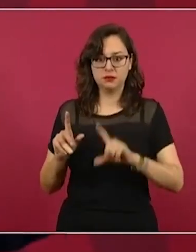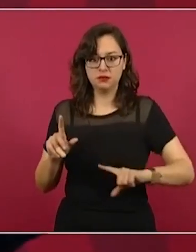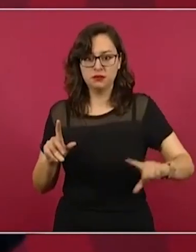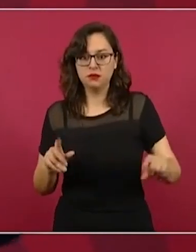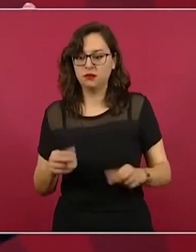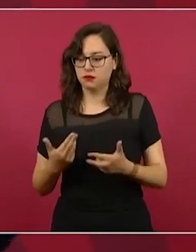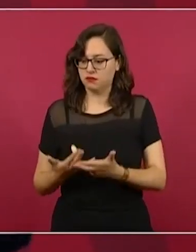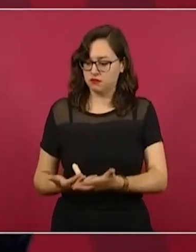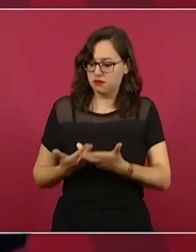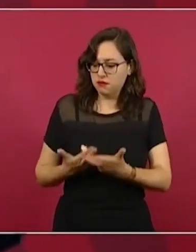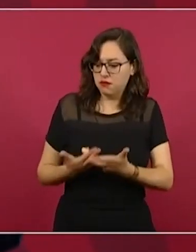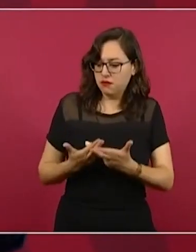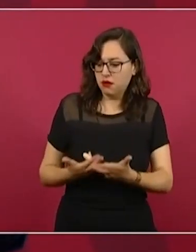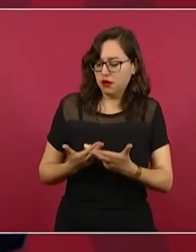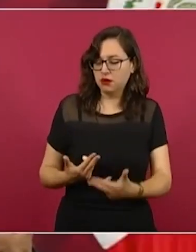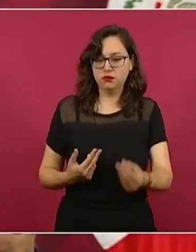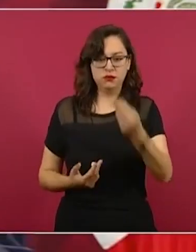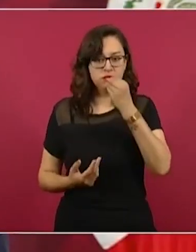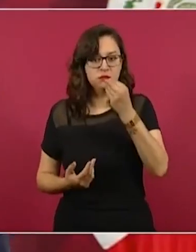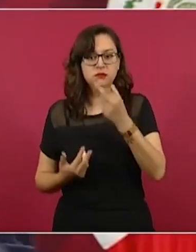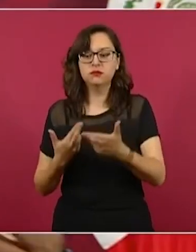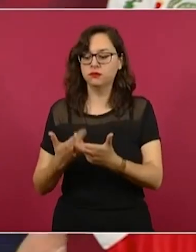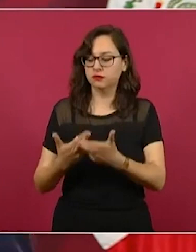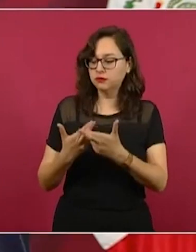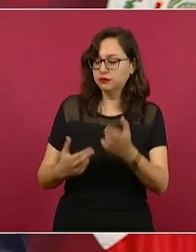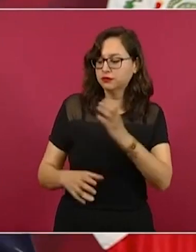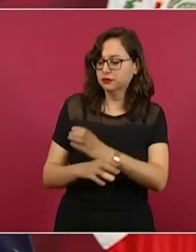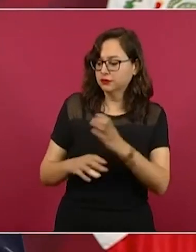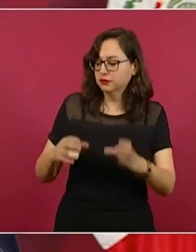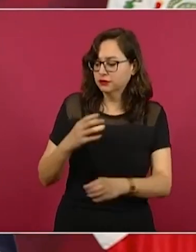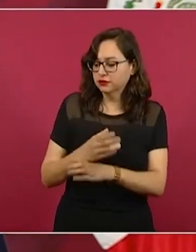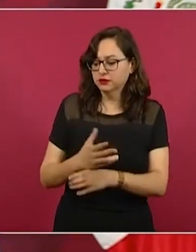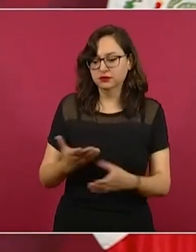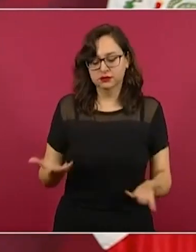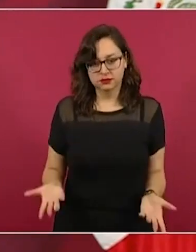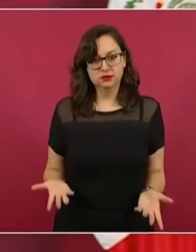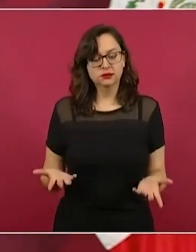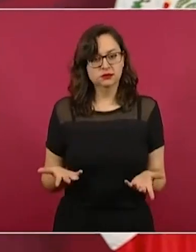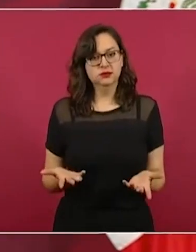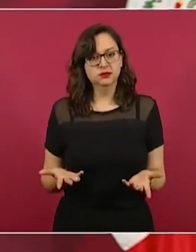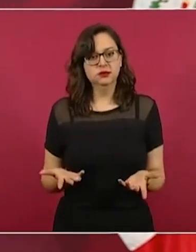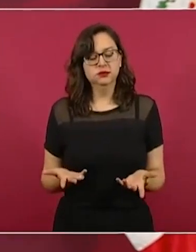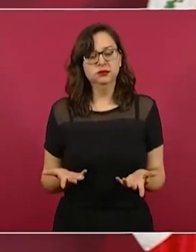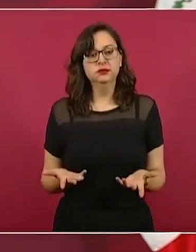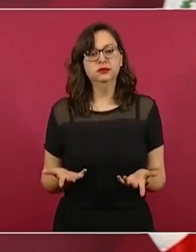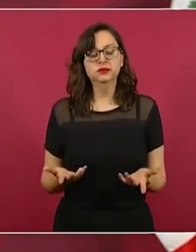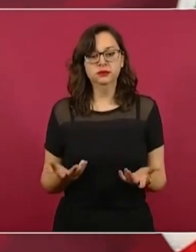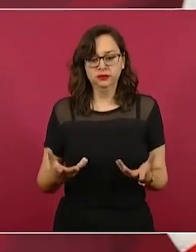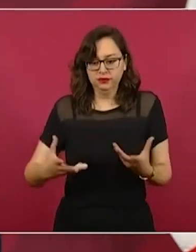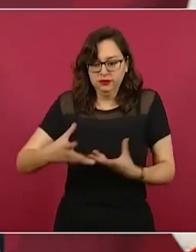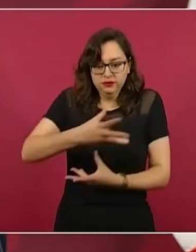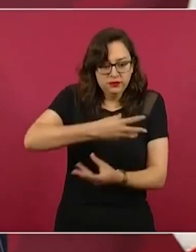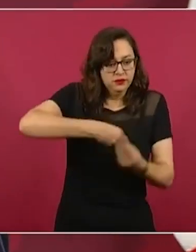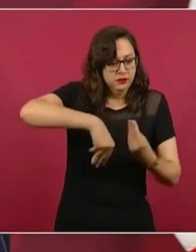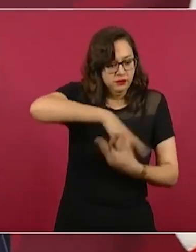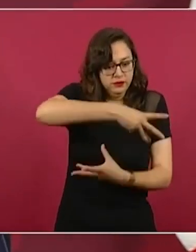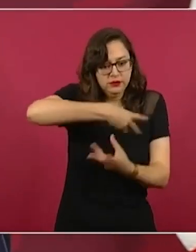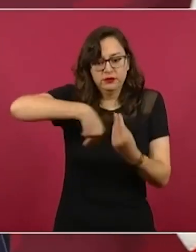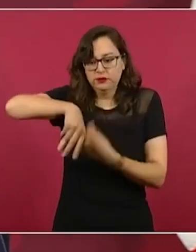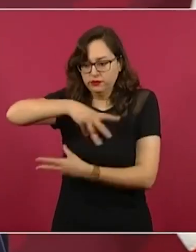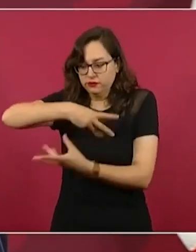durante mucho tiempo ha jugado un papel fundamental la producción de autoconsumo,